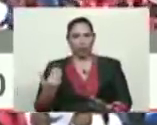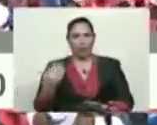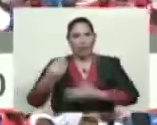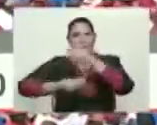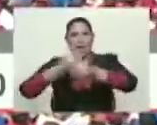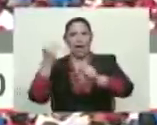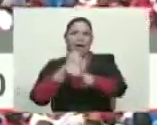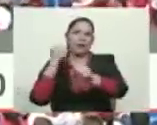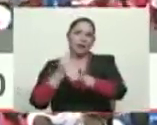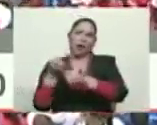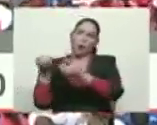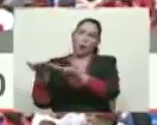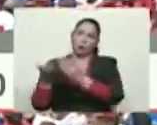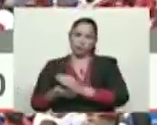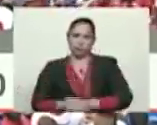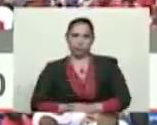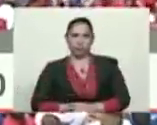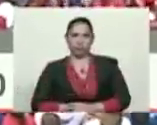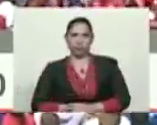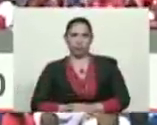el trabajo a ellos.